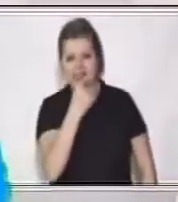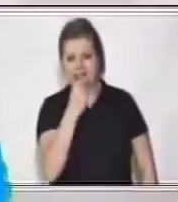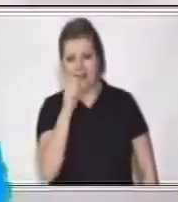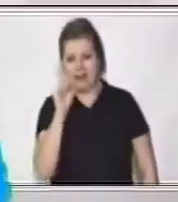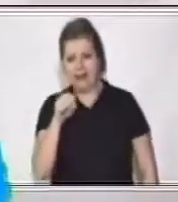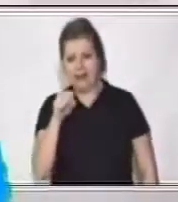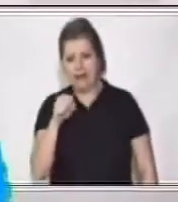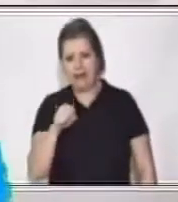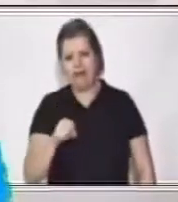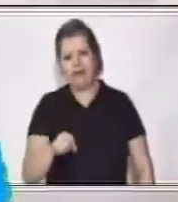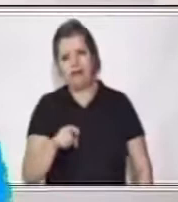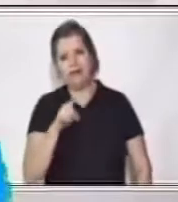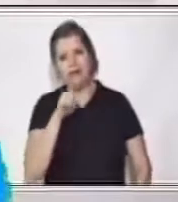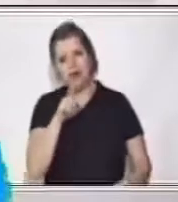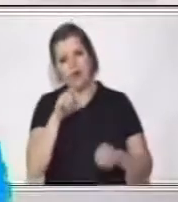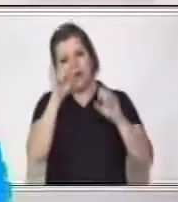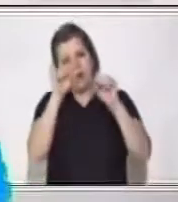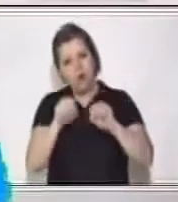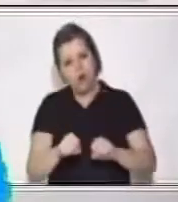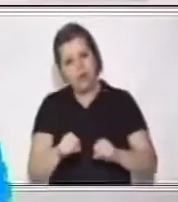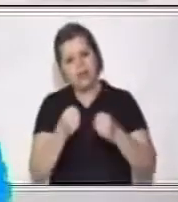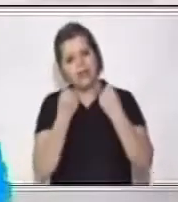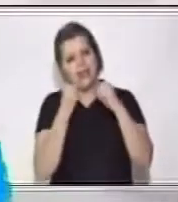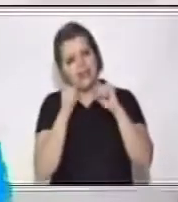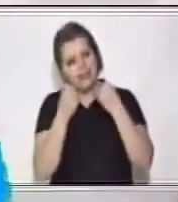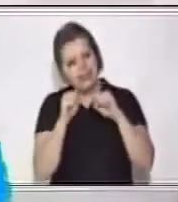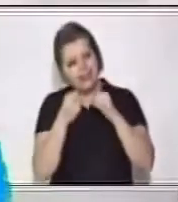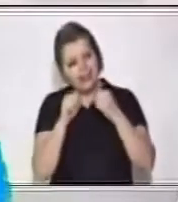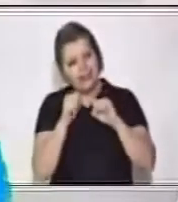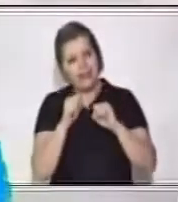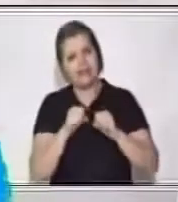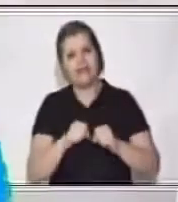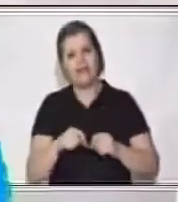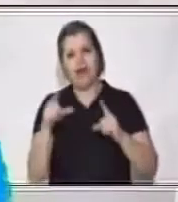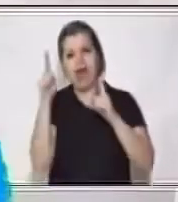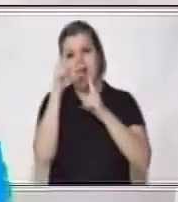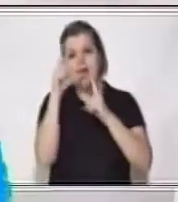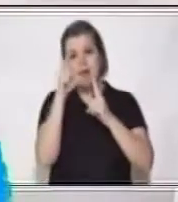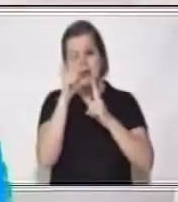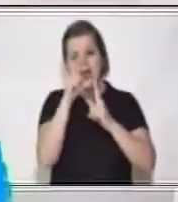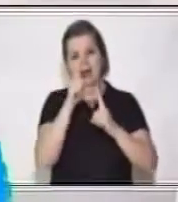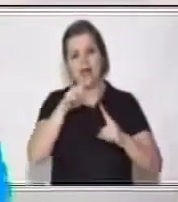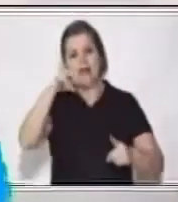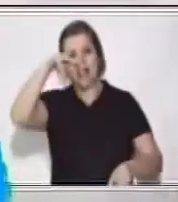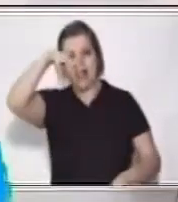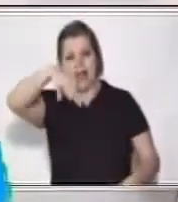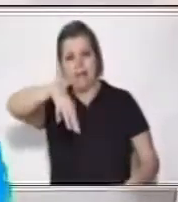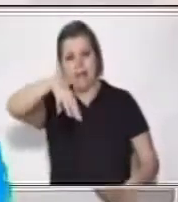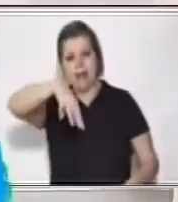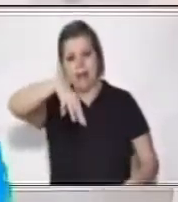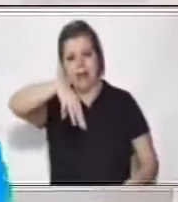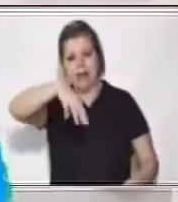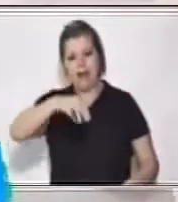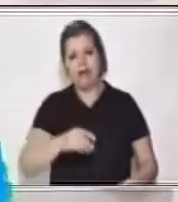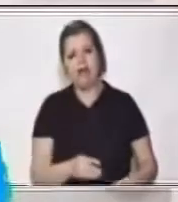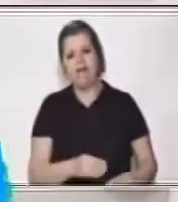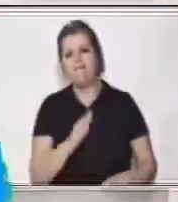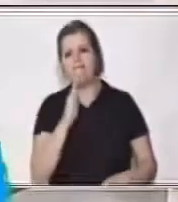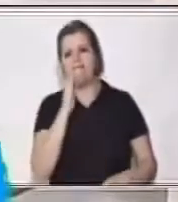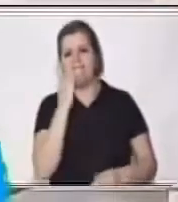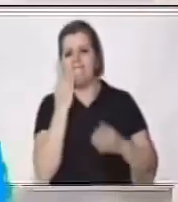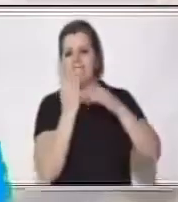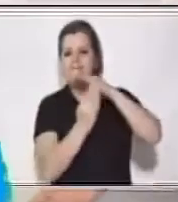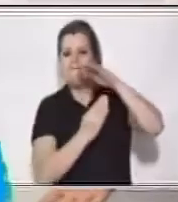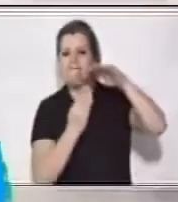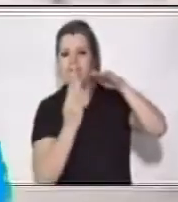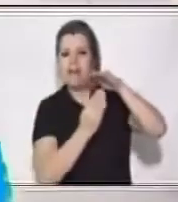una M y con una B, que en este caso podemos identificar que lo que explica es morfema base. Morfema clase lo